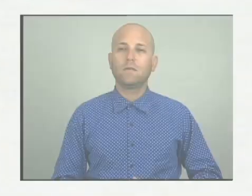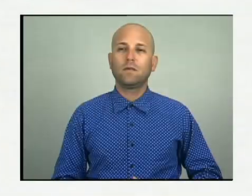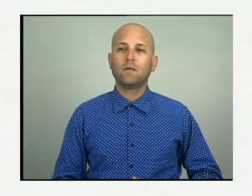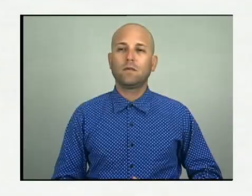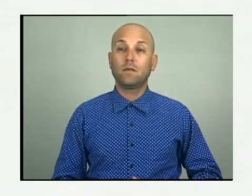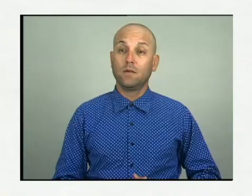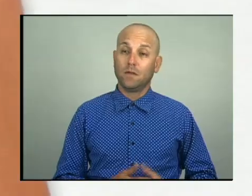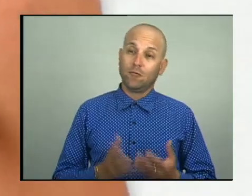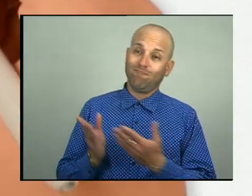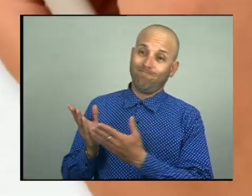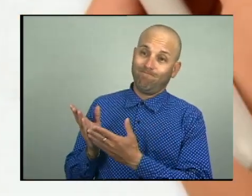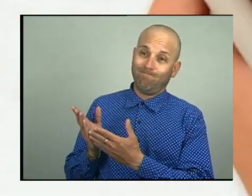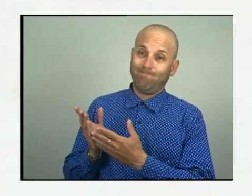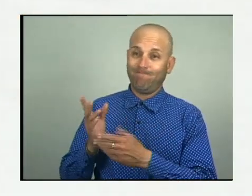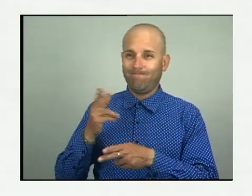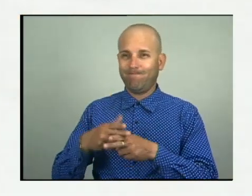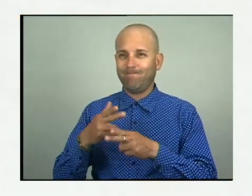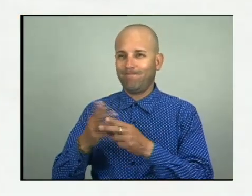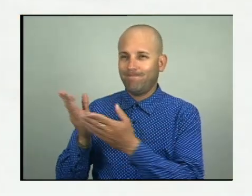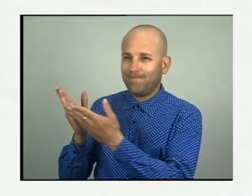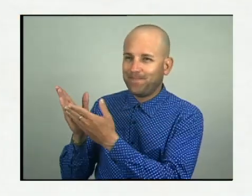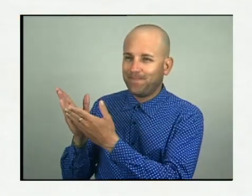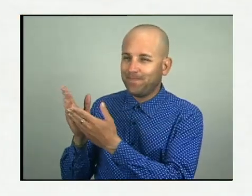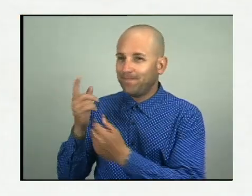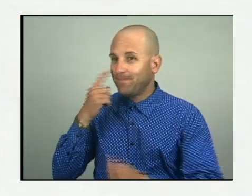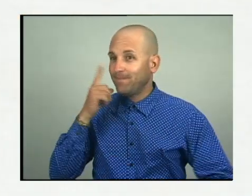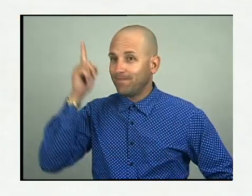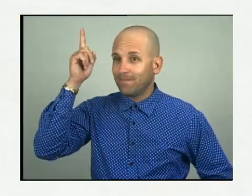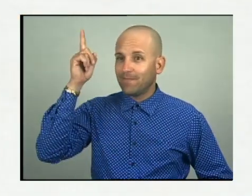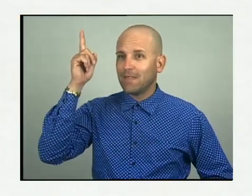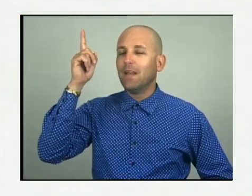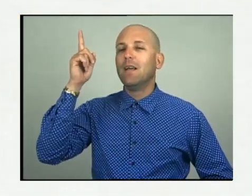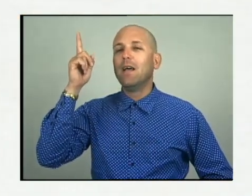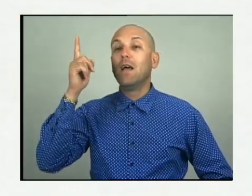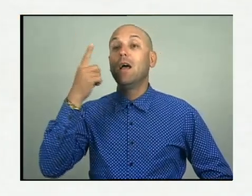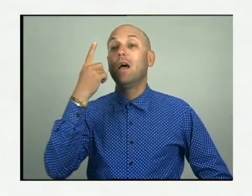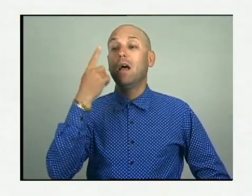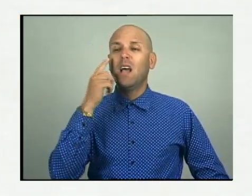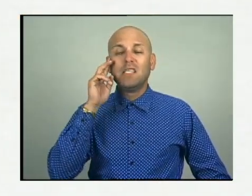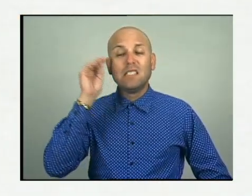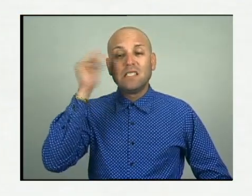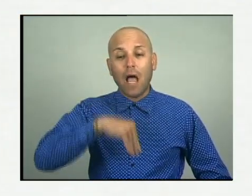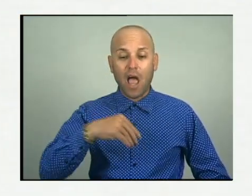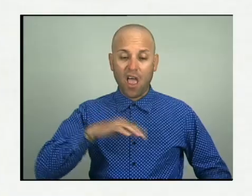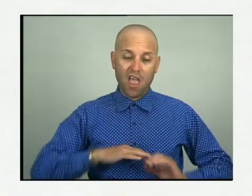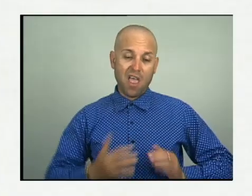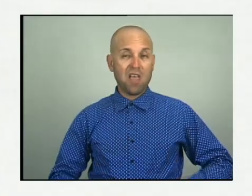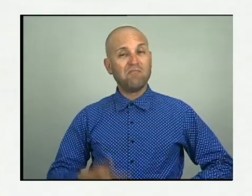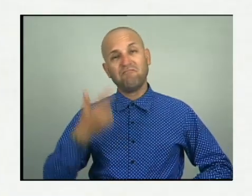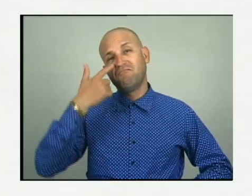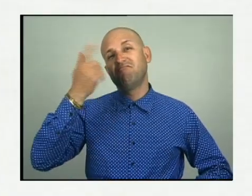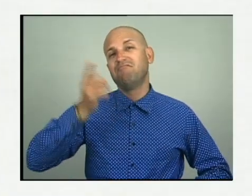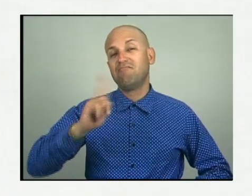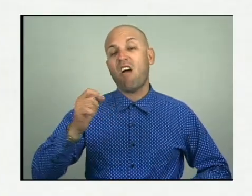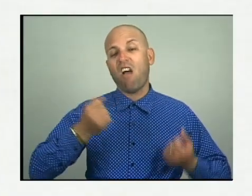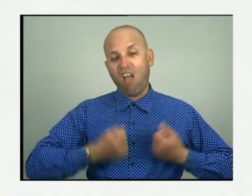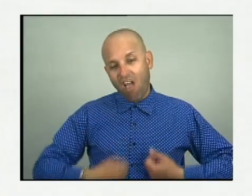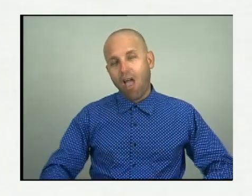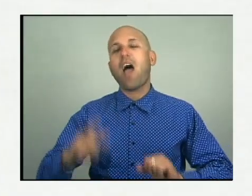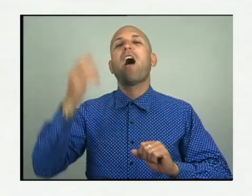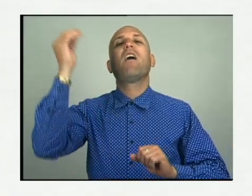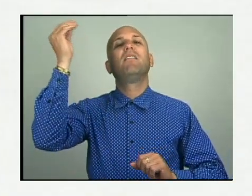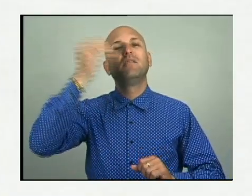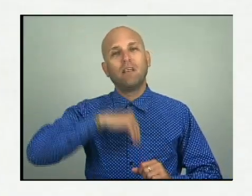La tetralogía de Fallot por lo general se diagnostica después de nacido el bebé, la mayoría de las veces posterior a un